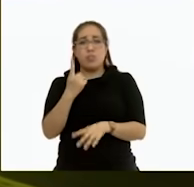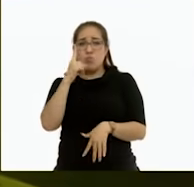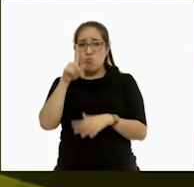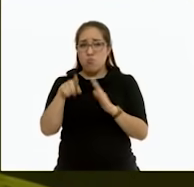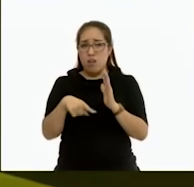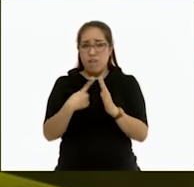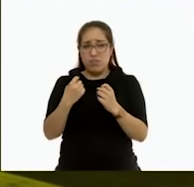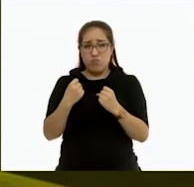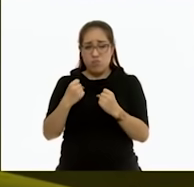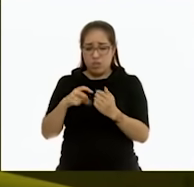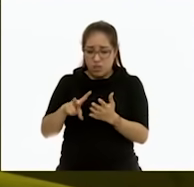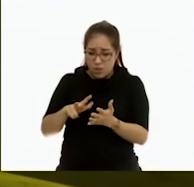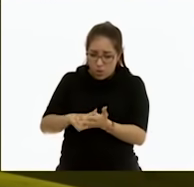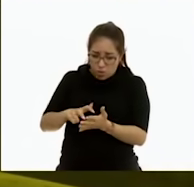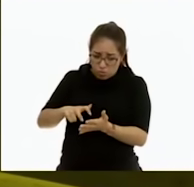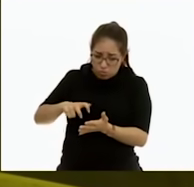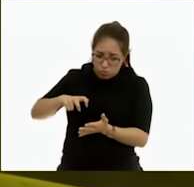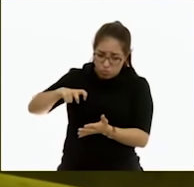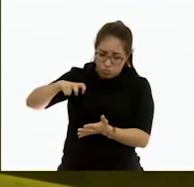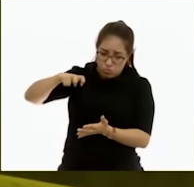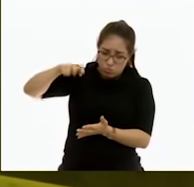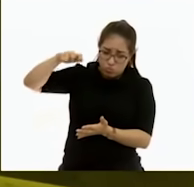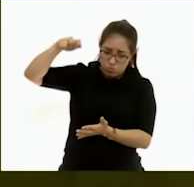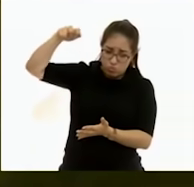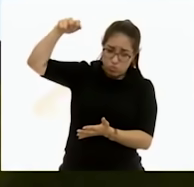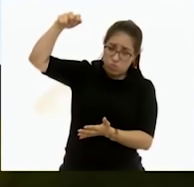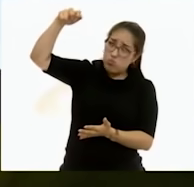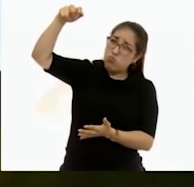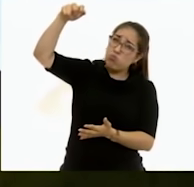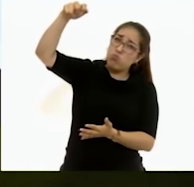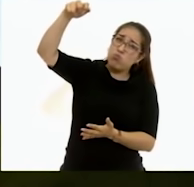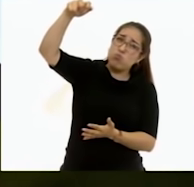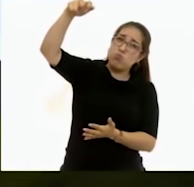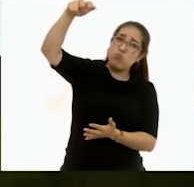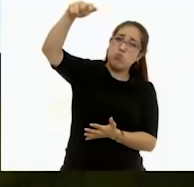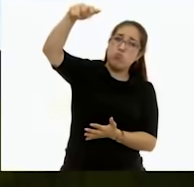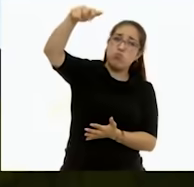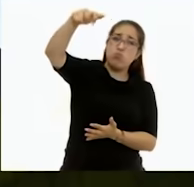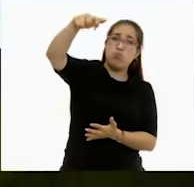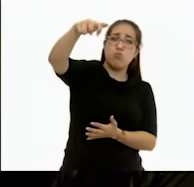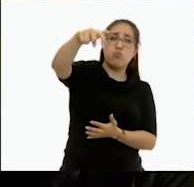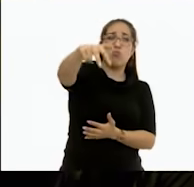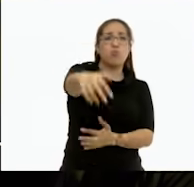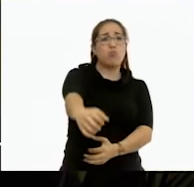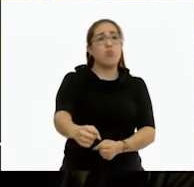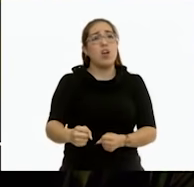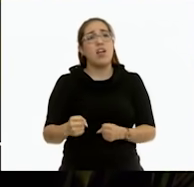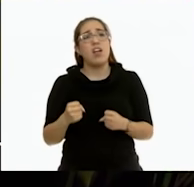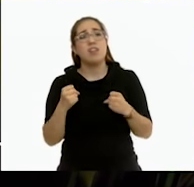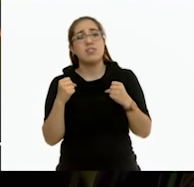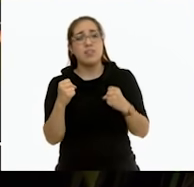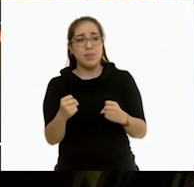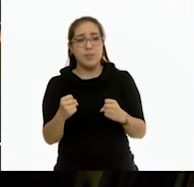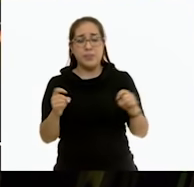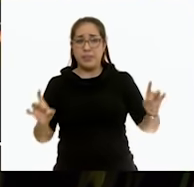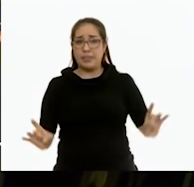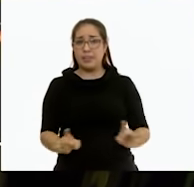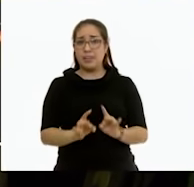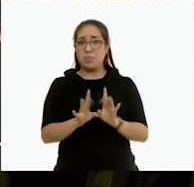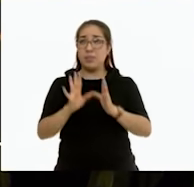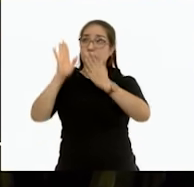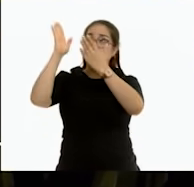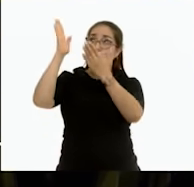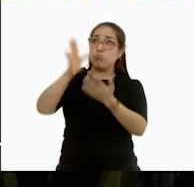hikau cheptek. Tenu kabetaka huni. Bingwa taiwa po wean. Se chuktia te